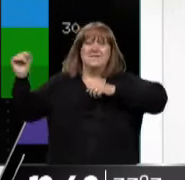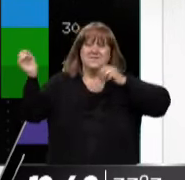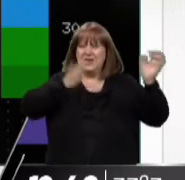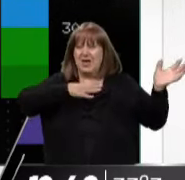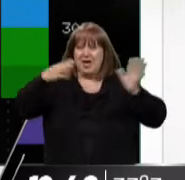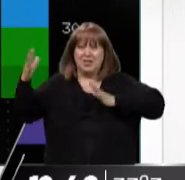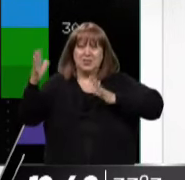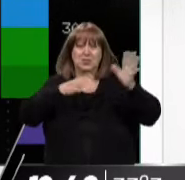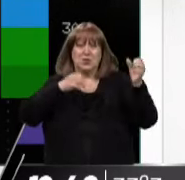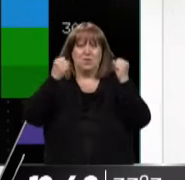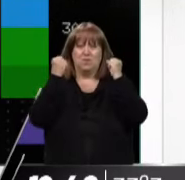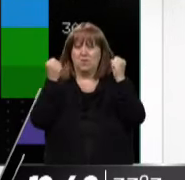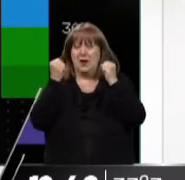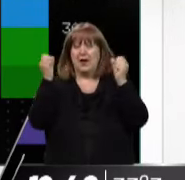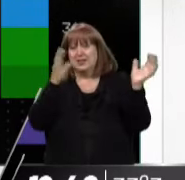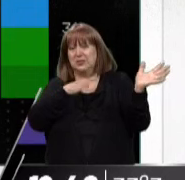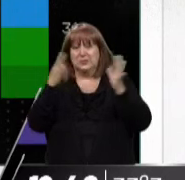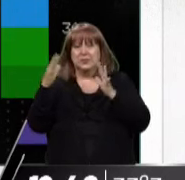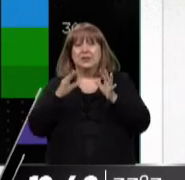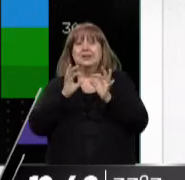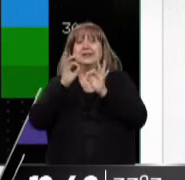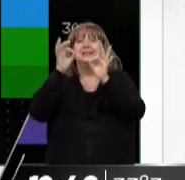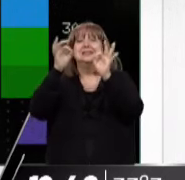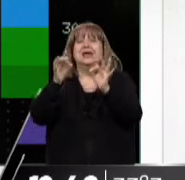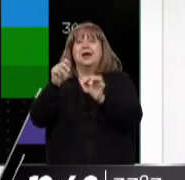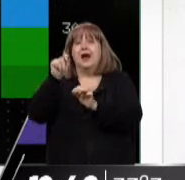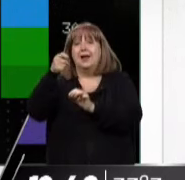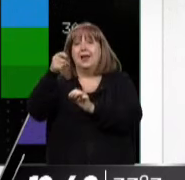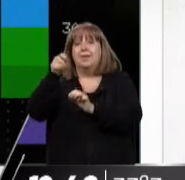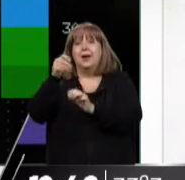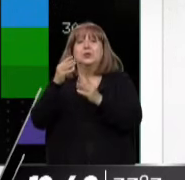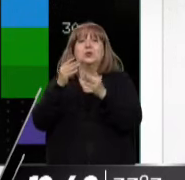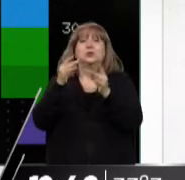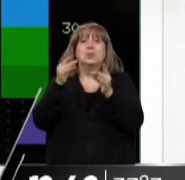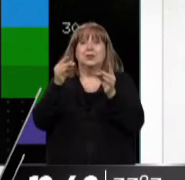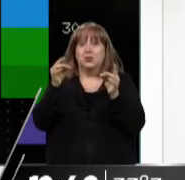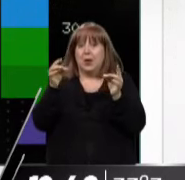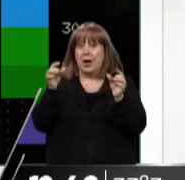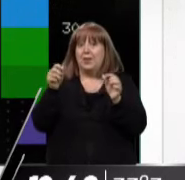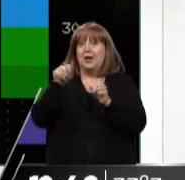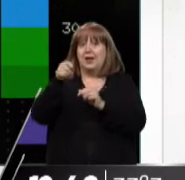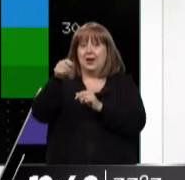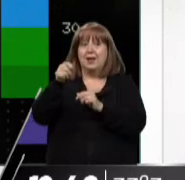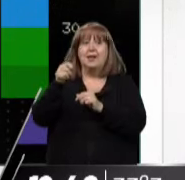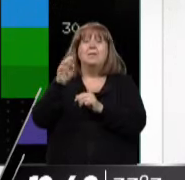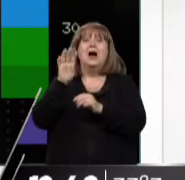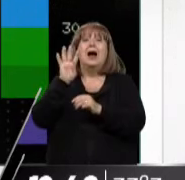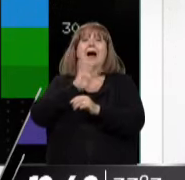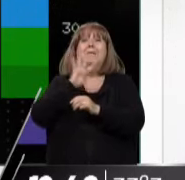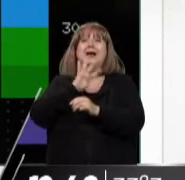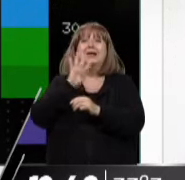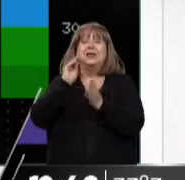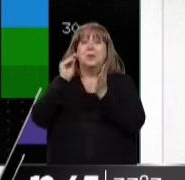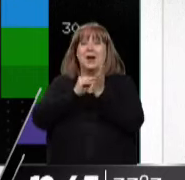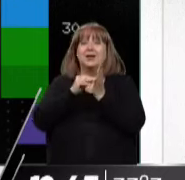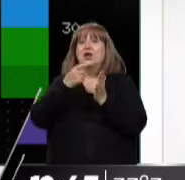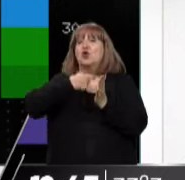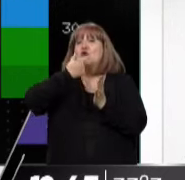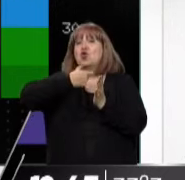intensos también, y llega prácticamente a la valle, un poco más debilitada. Vemos que la mancha amarilla y